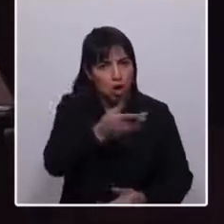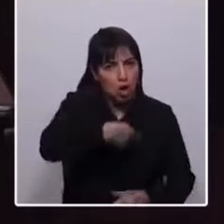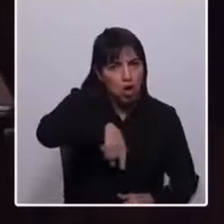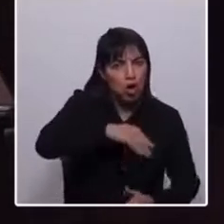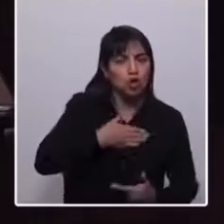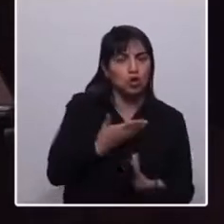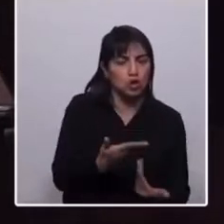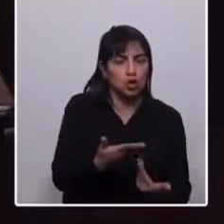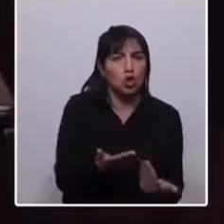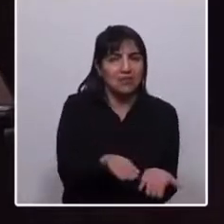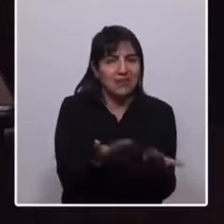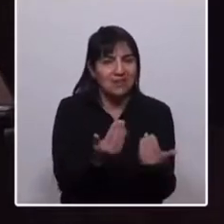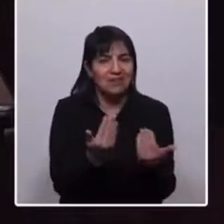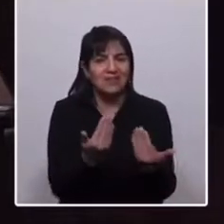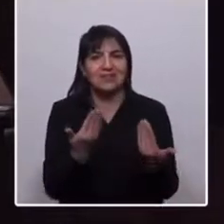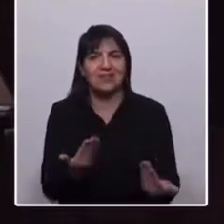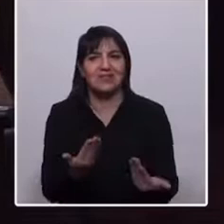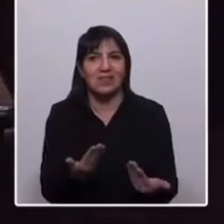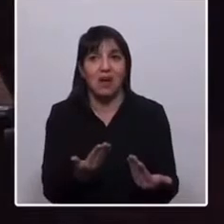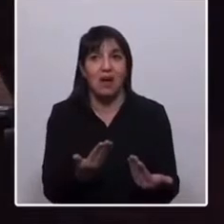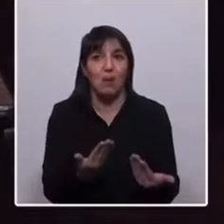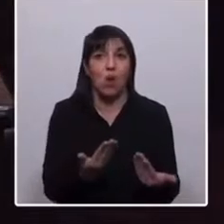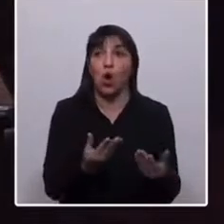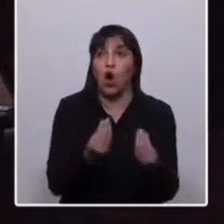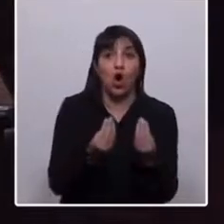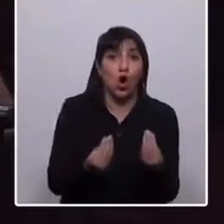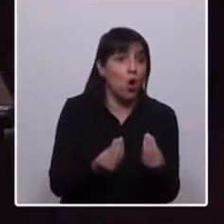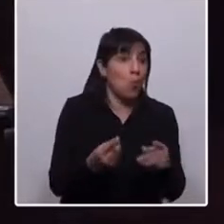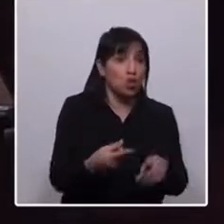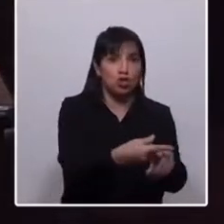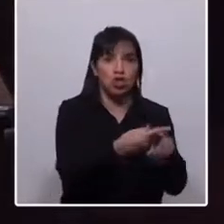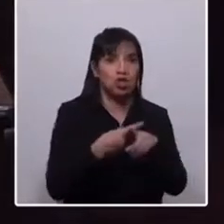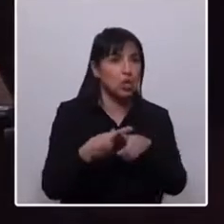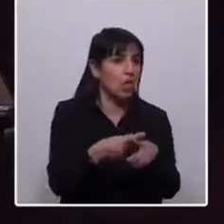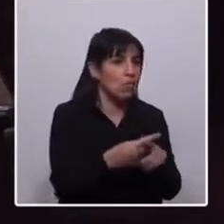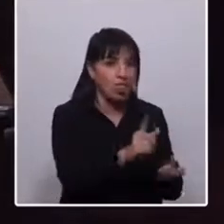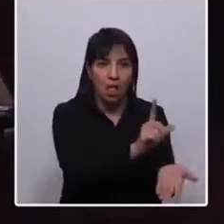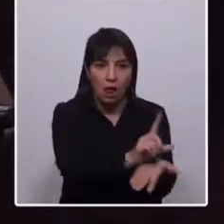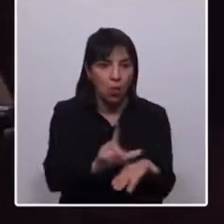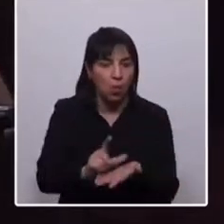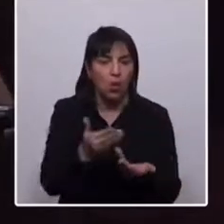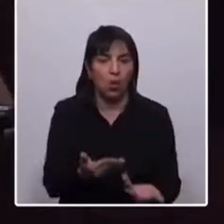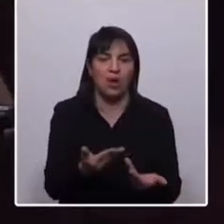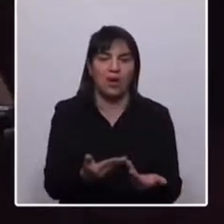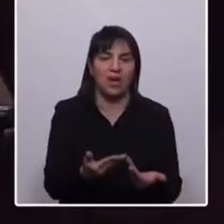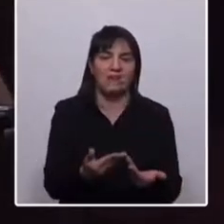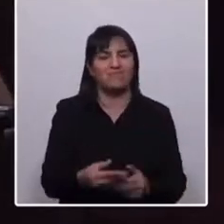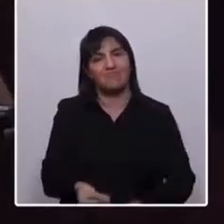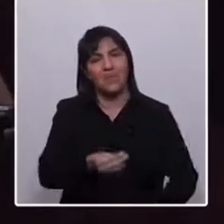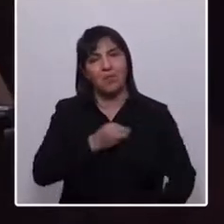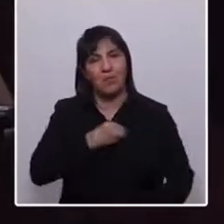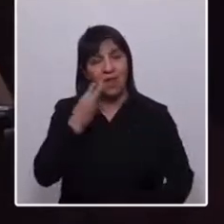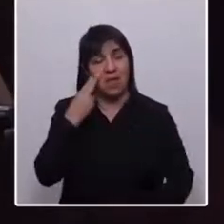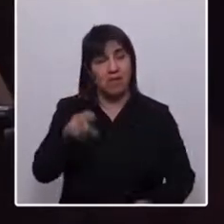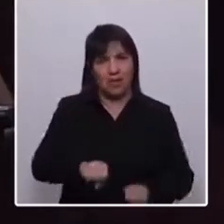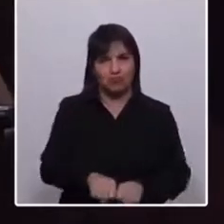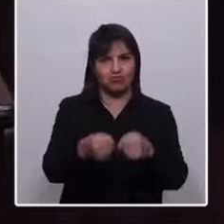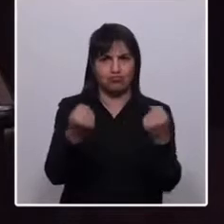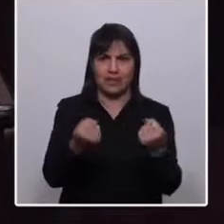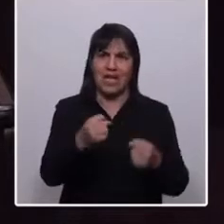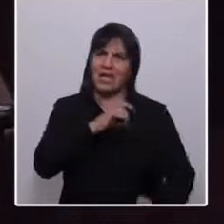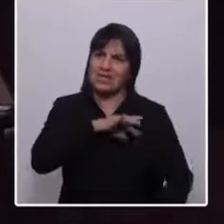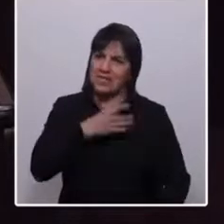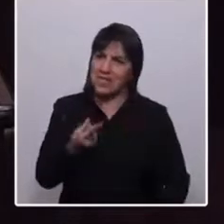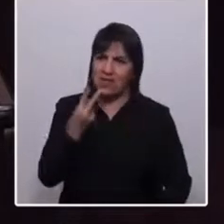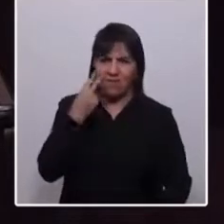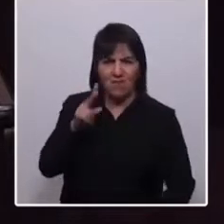que necesitábamos, el lugar que debíamos ocupar en la sociedad. Es una pena verlo fracturado este país. ¿Vieron algún cambio en el discurso de este